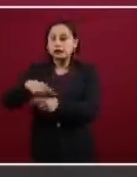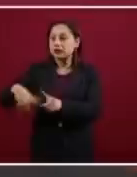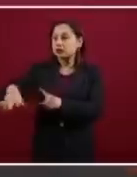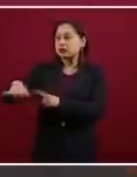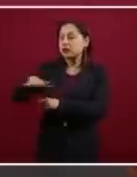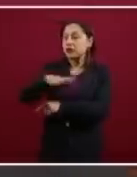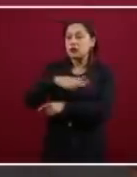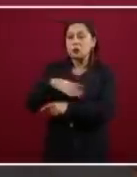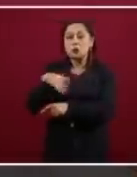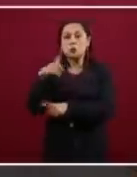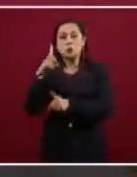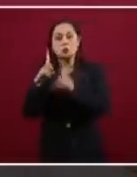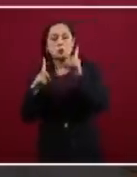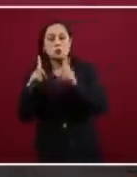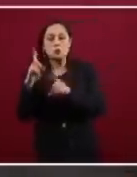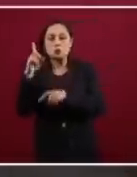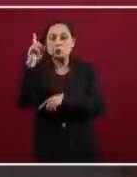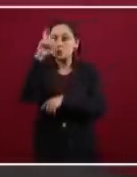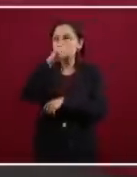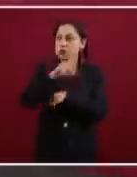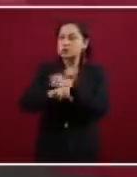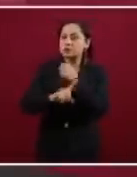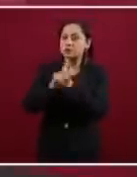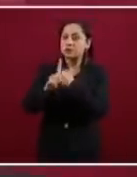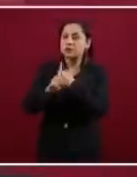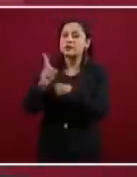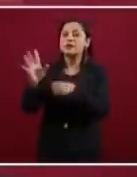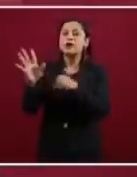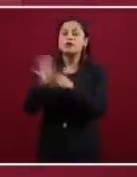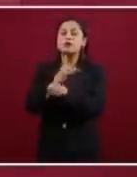porque la compró el gobierno